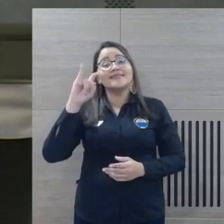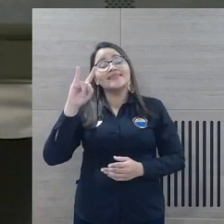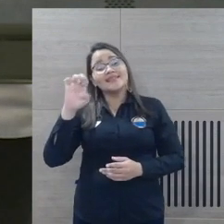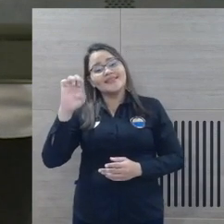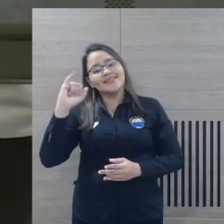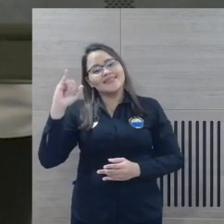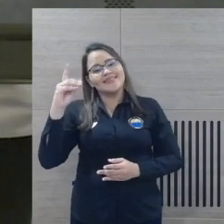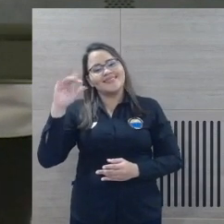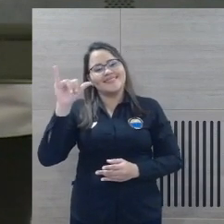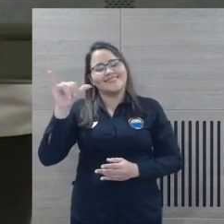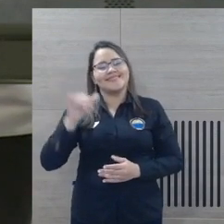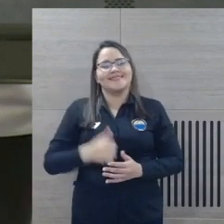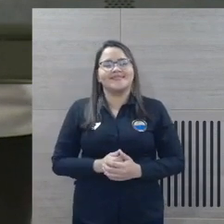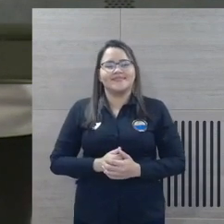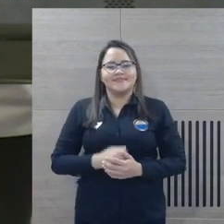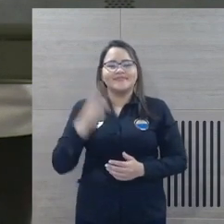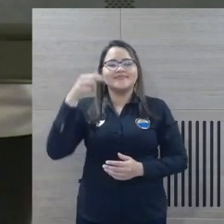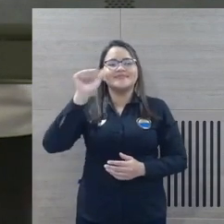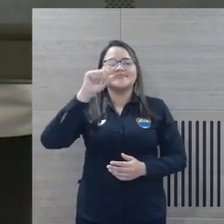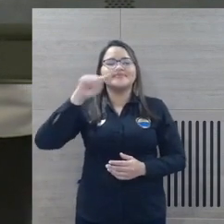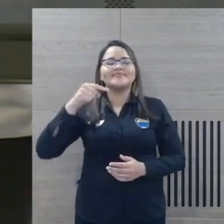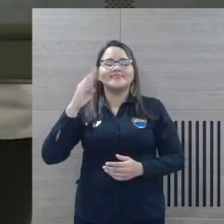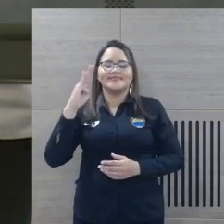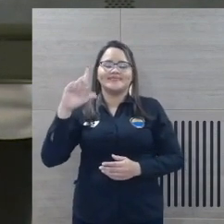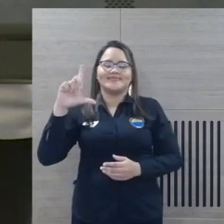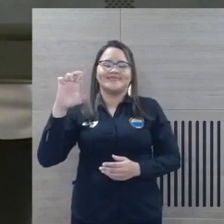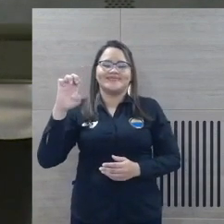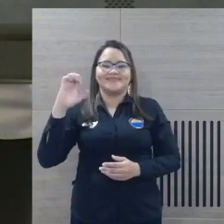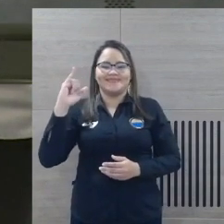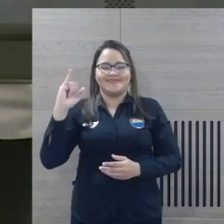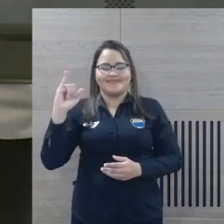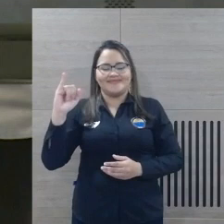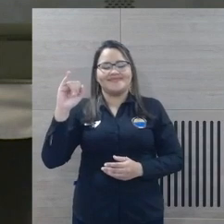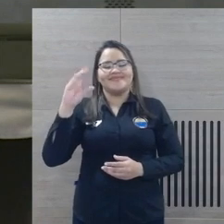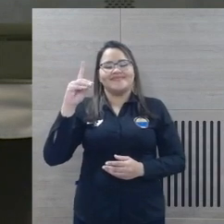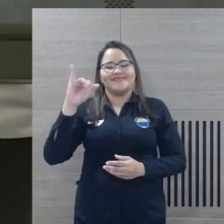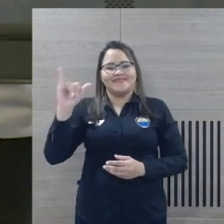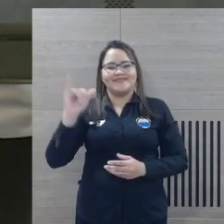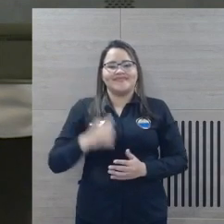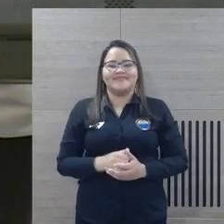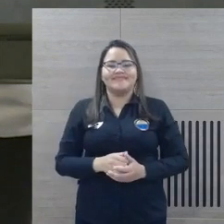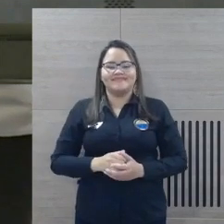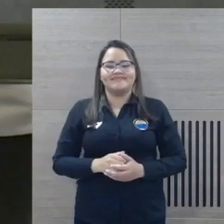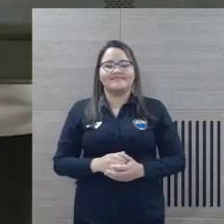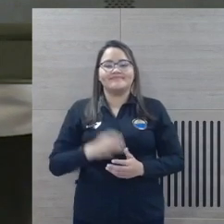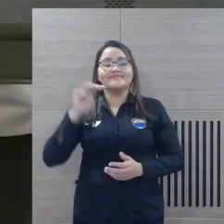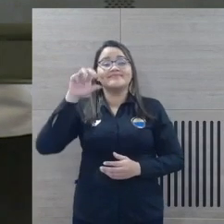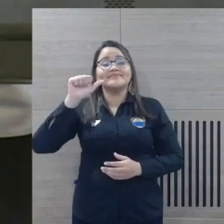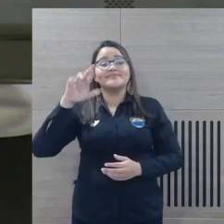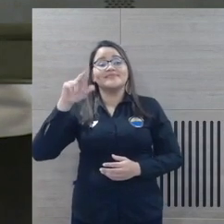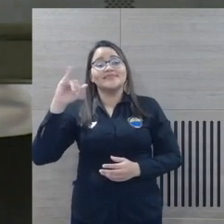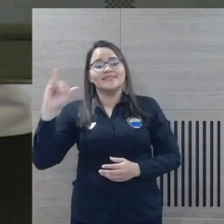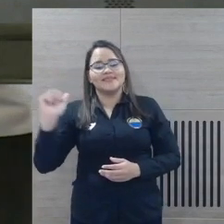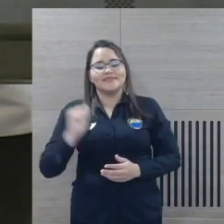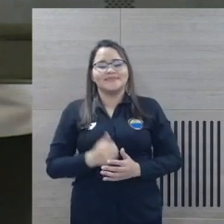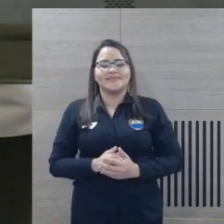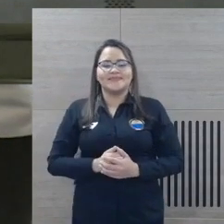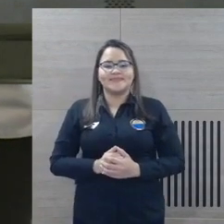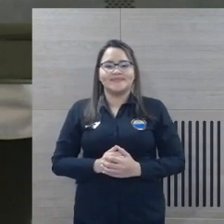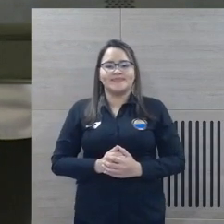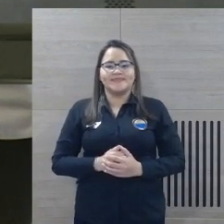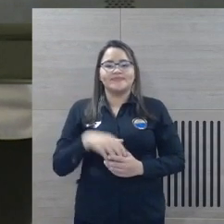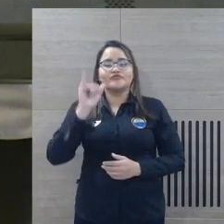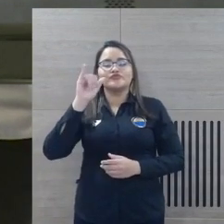Ariza. Amy Alejandra de la Torre Morales. María José Díaz Sáenz. Yusenis Yurán Martínez.